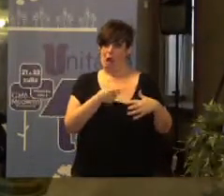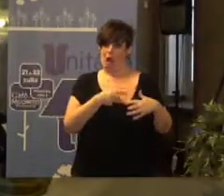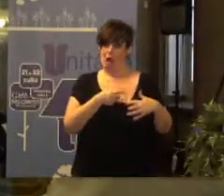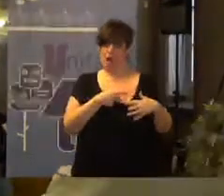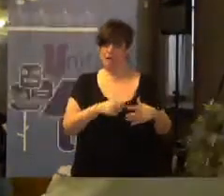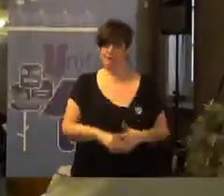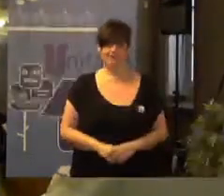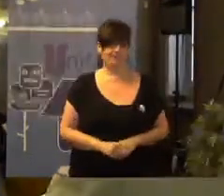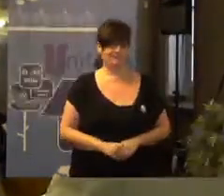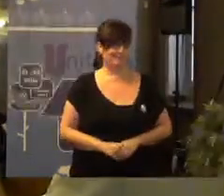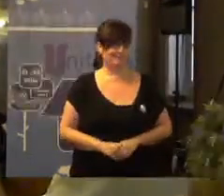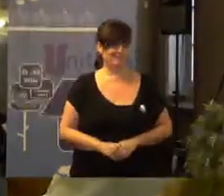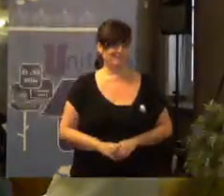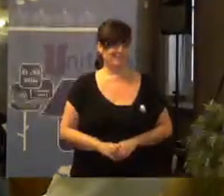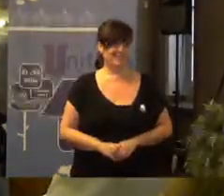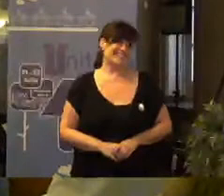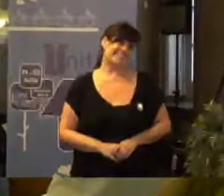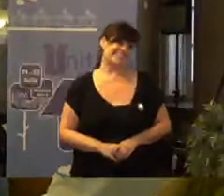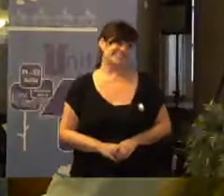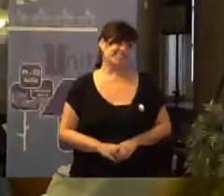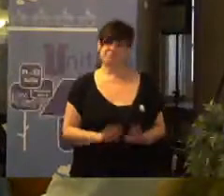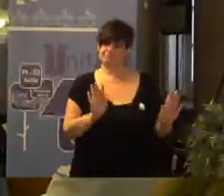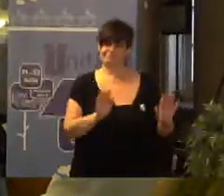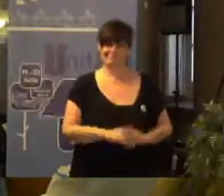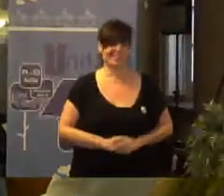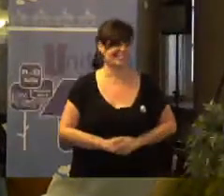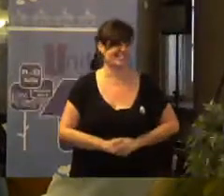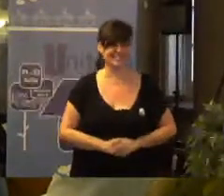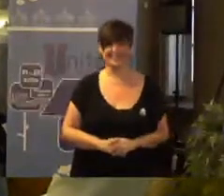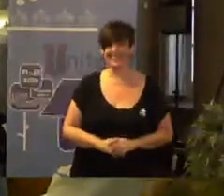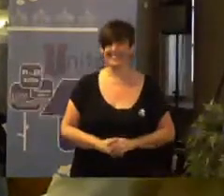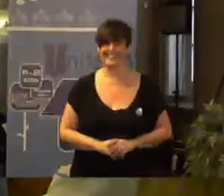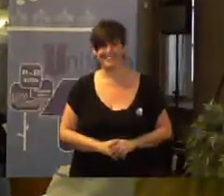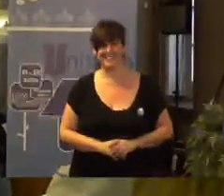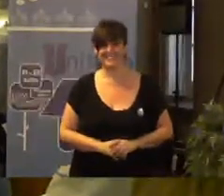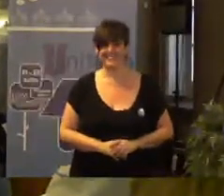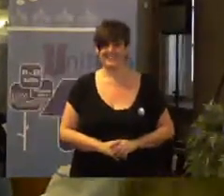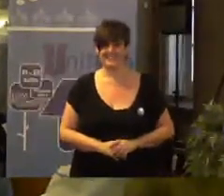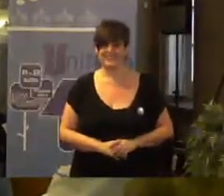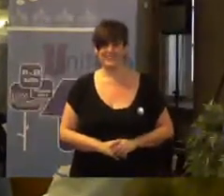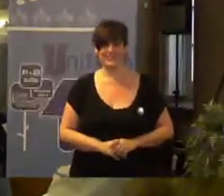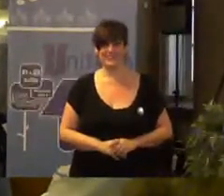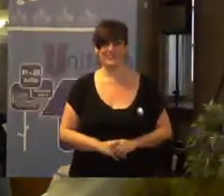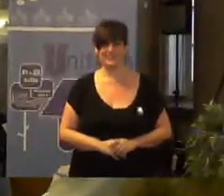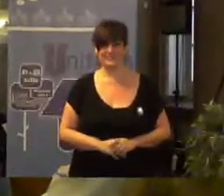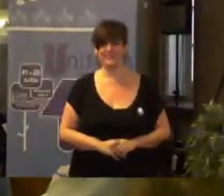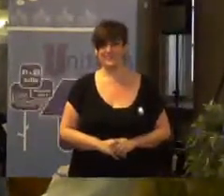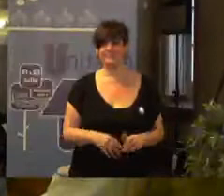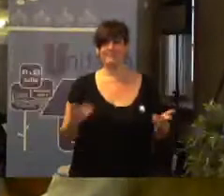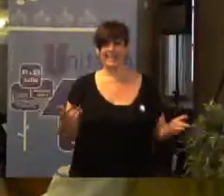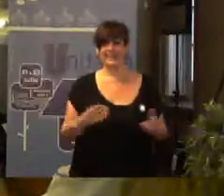Rosendo. Das coitadas das tradutoras. Sí, pobrinha. Bueno, é igual. Isto só, polo